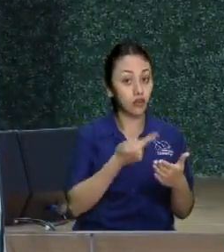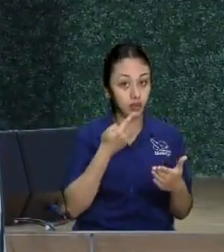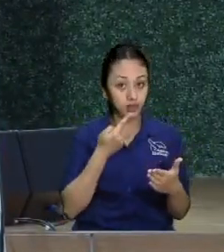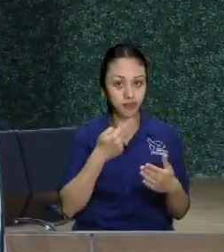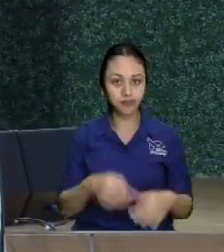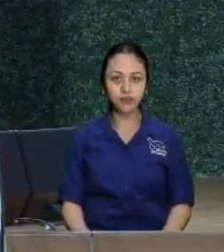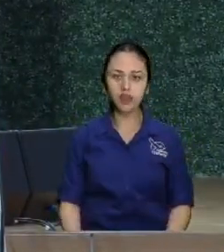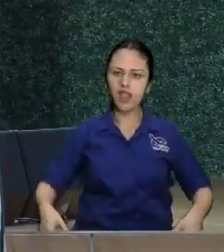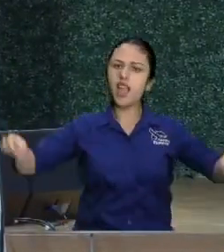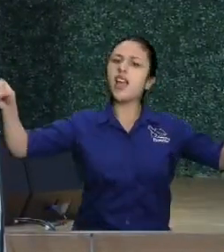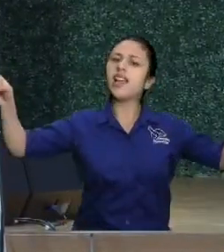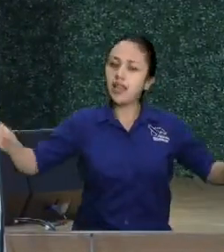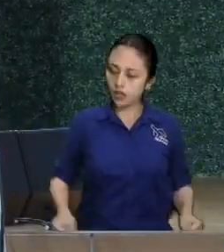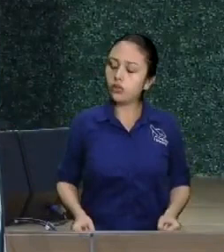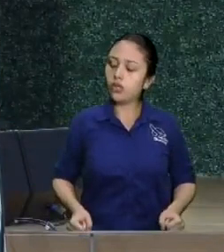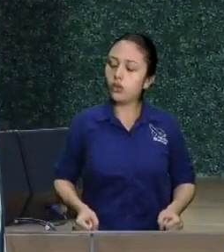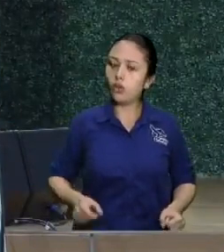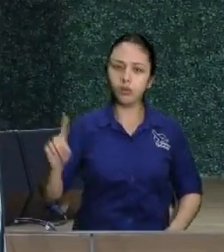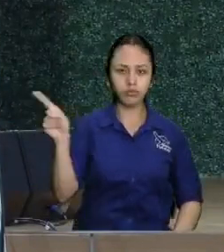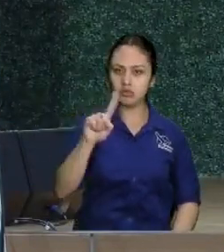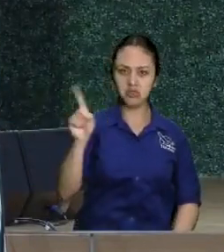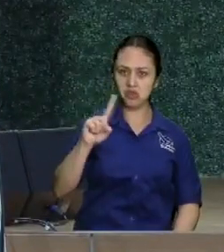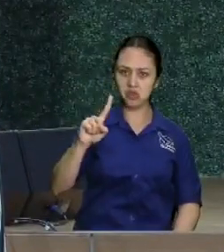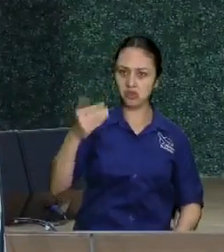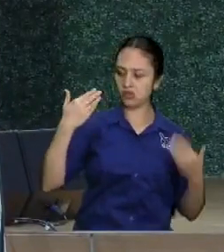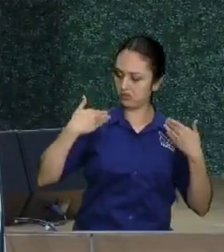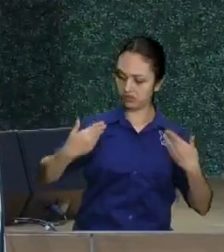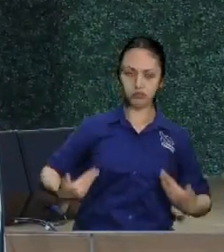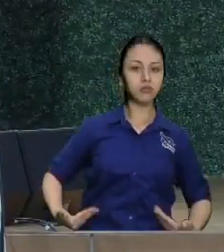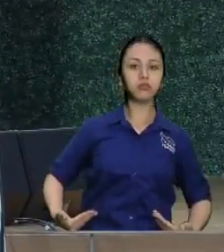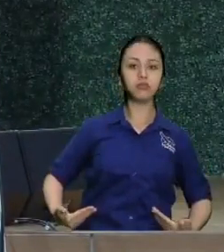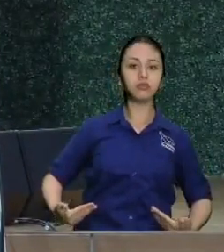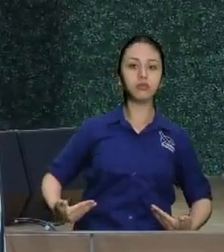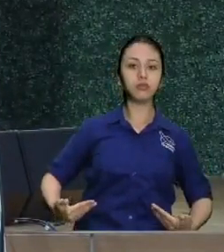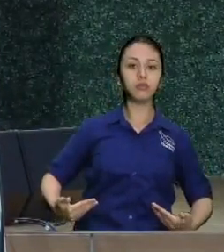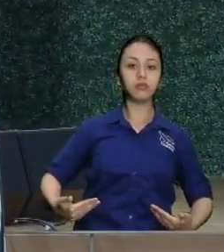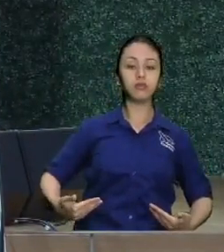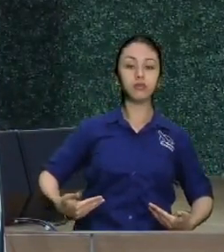castigo no necesariamente es físico, y le voy a decir una cosa, el